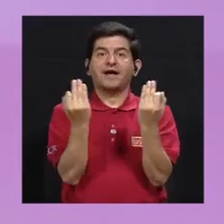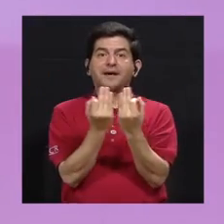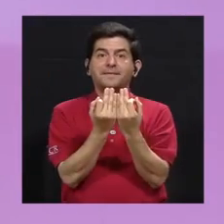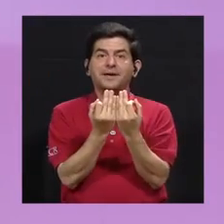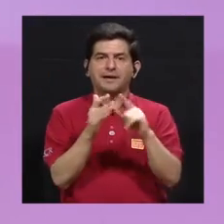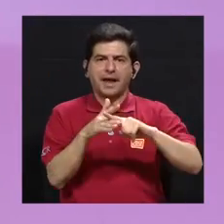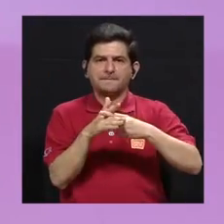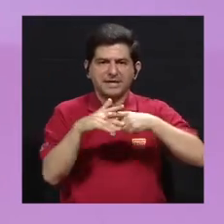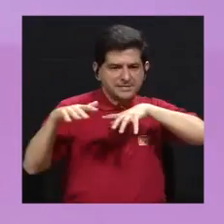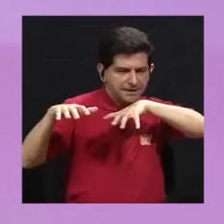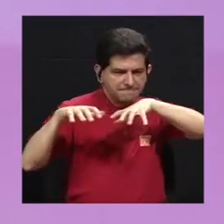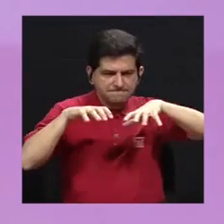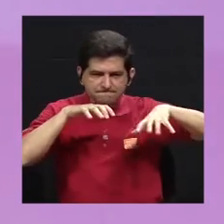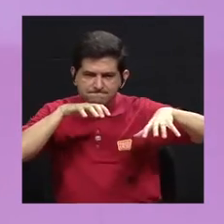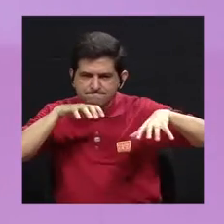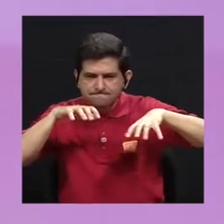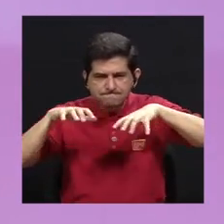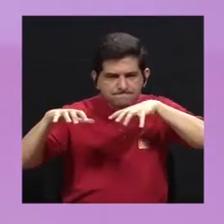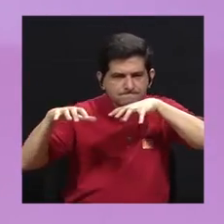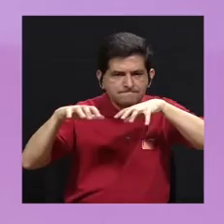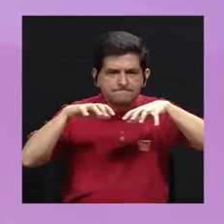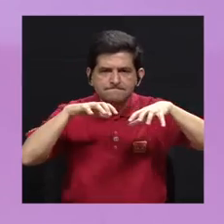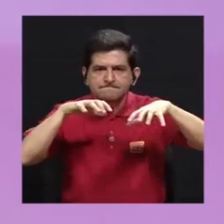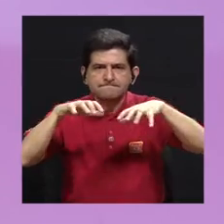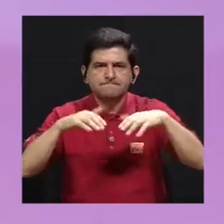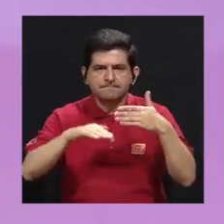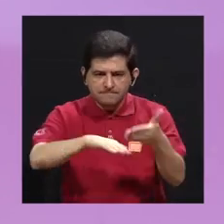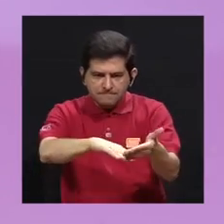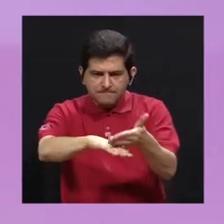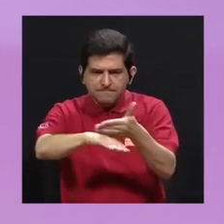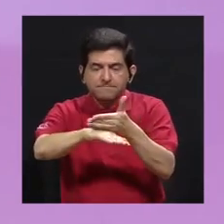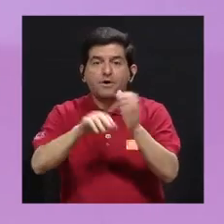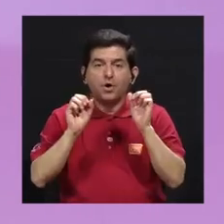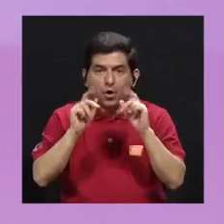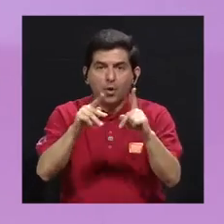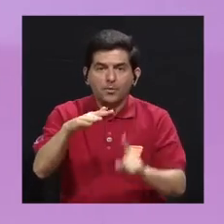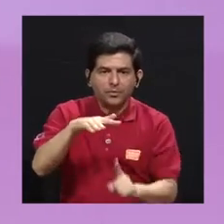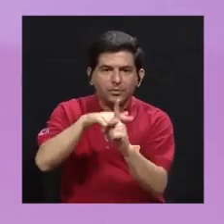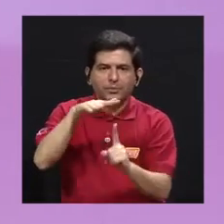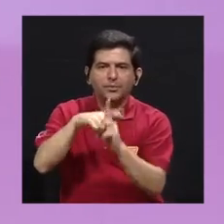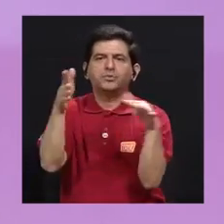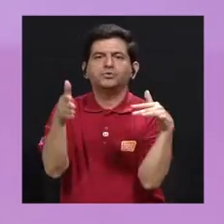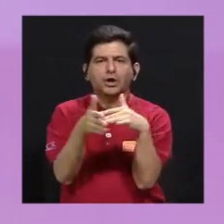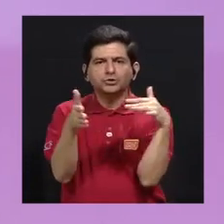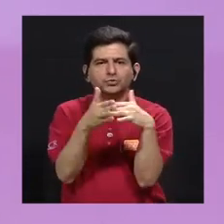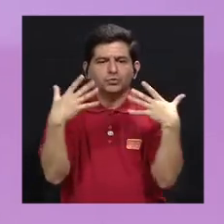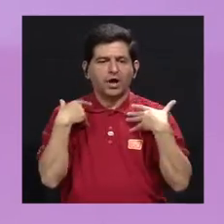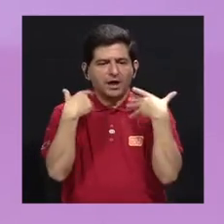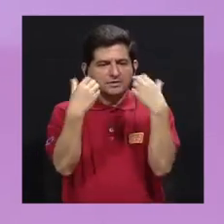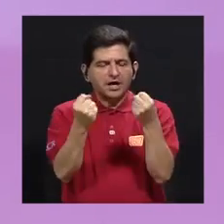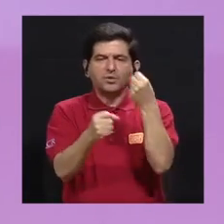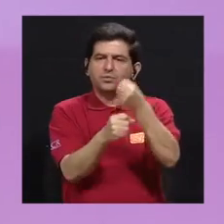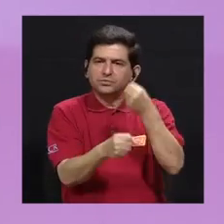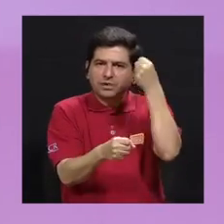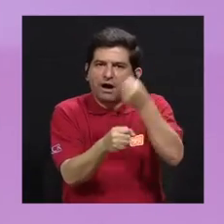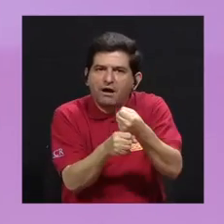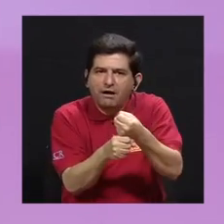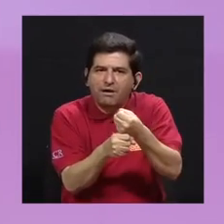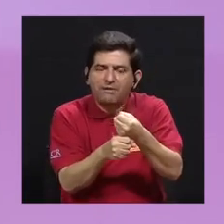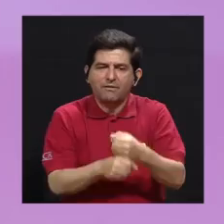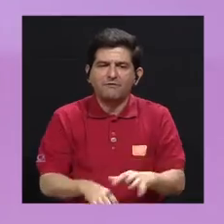se empieza a movilizar y entonces van a tener más oportunidades de estudio de salud de empleo